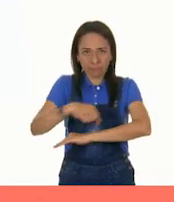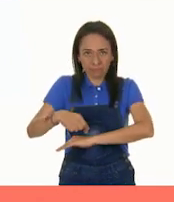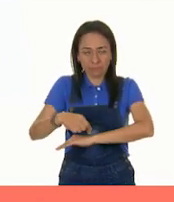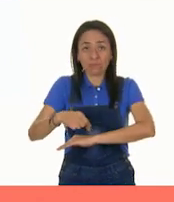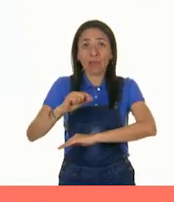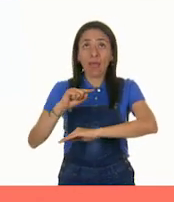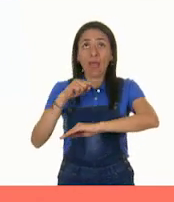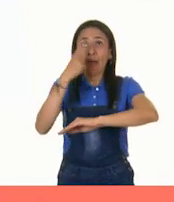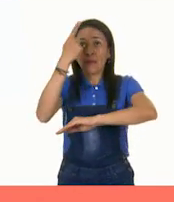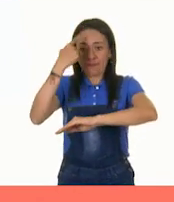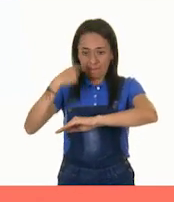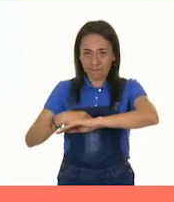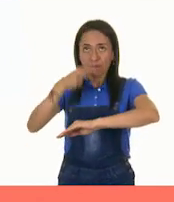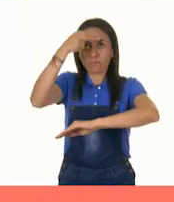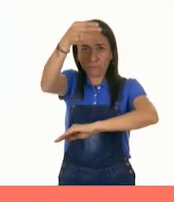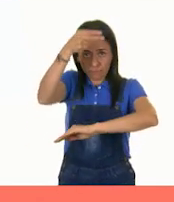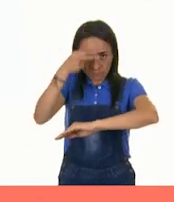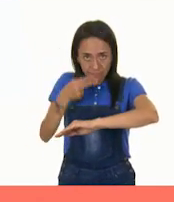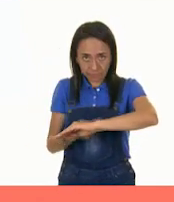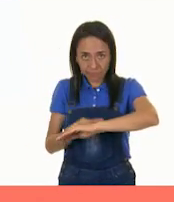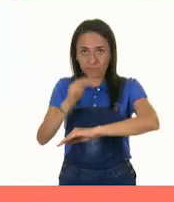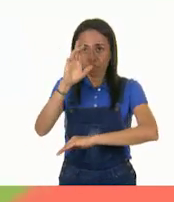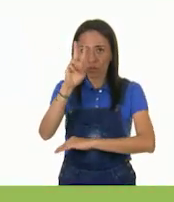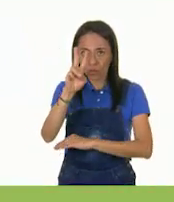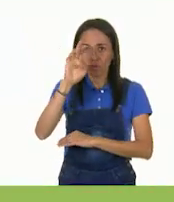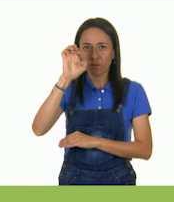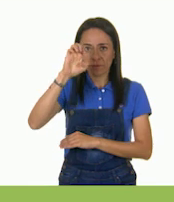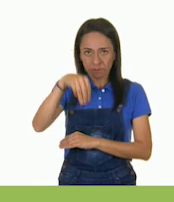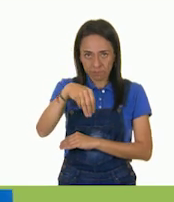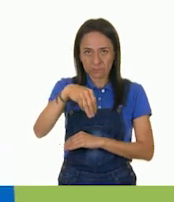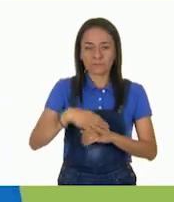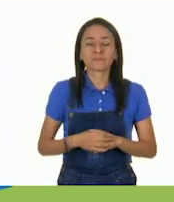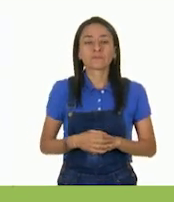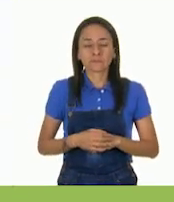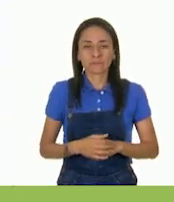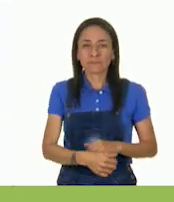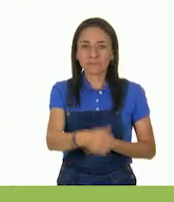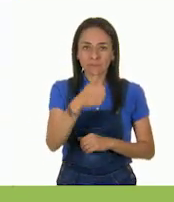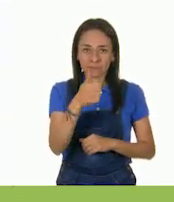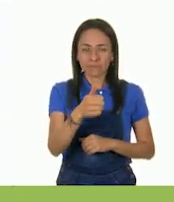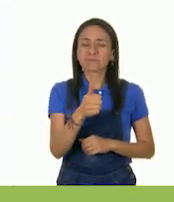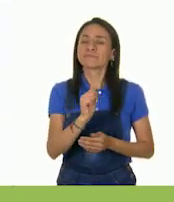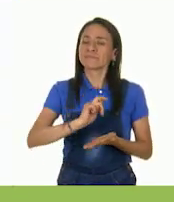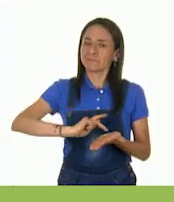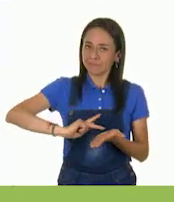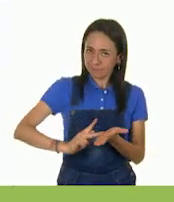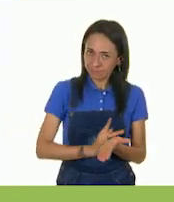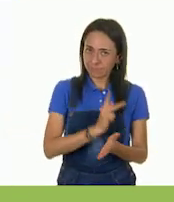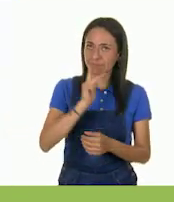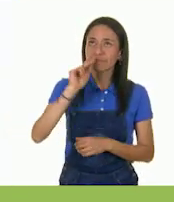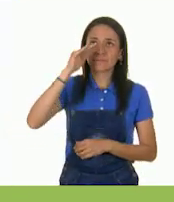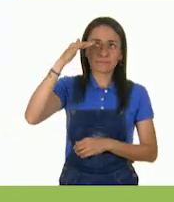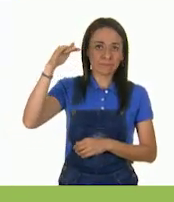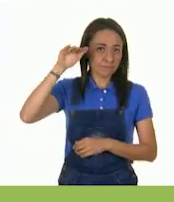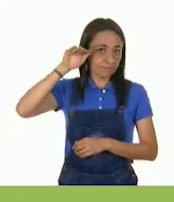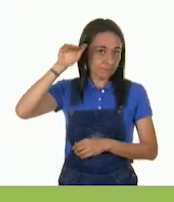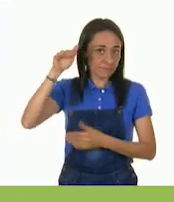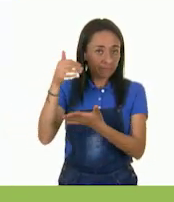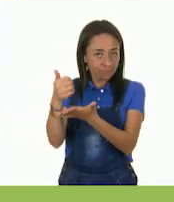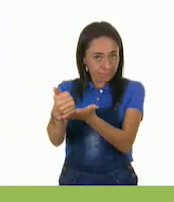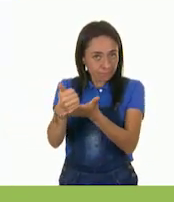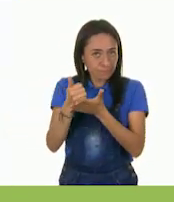de 2 centímetros de alto arriba y abajo nuevamente pide ayuda a un adulto para